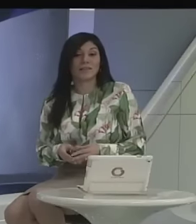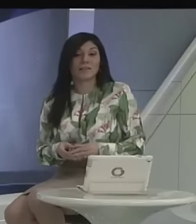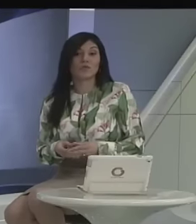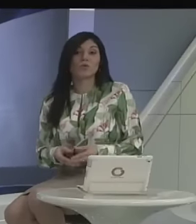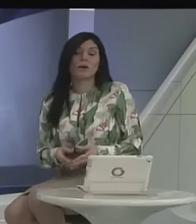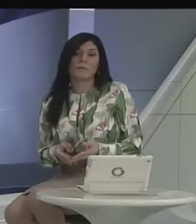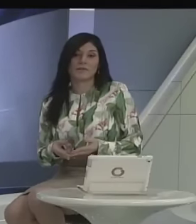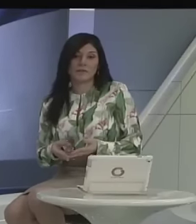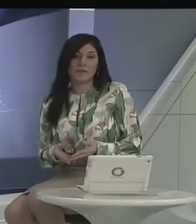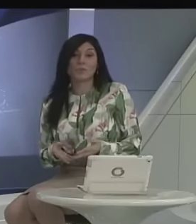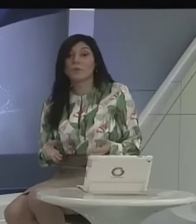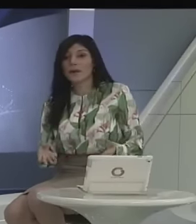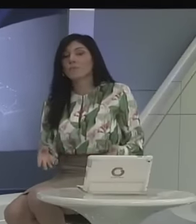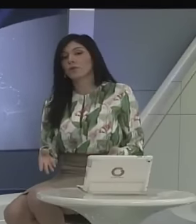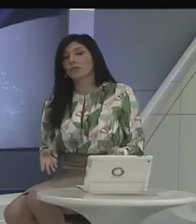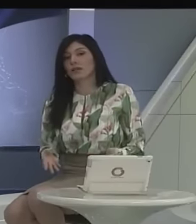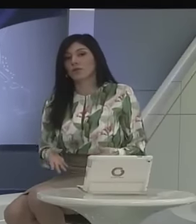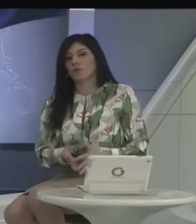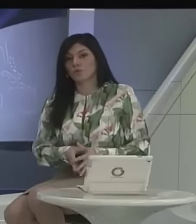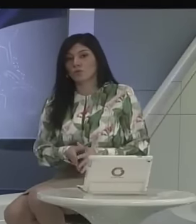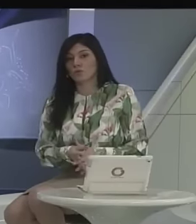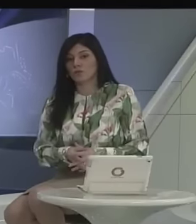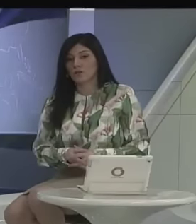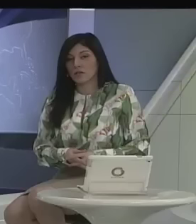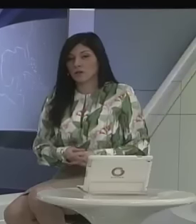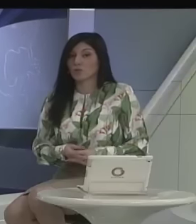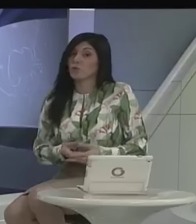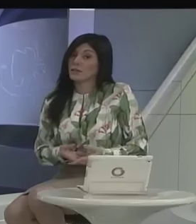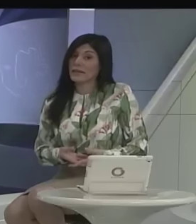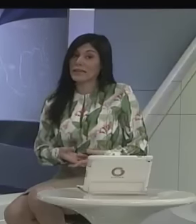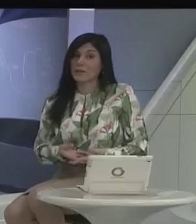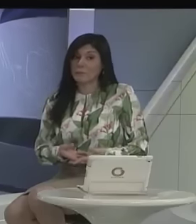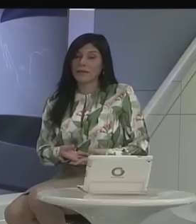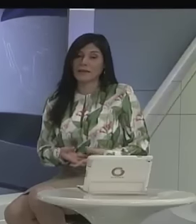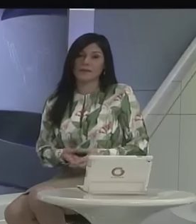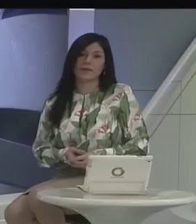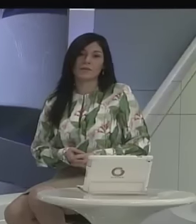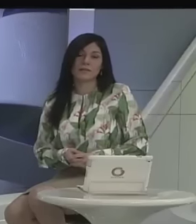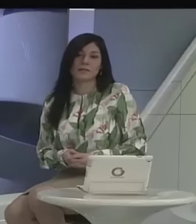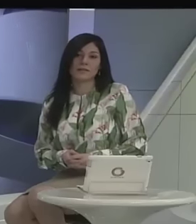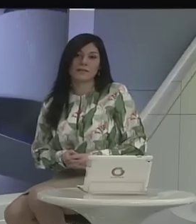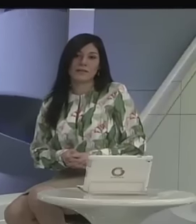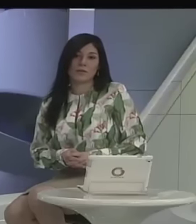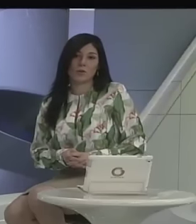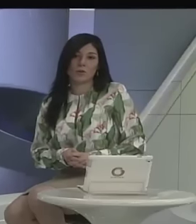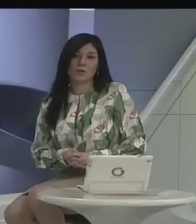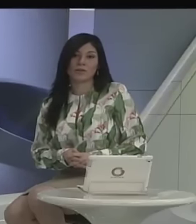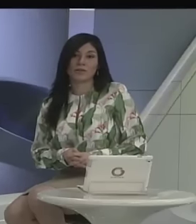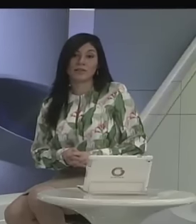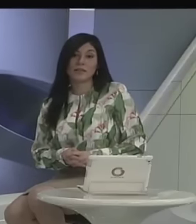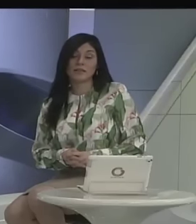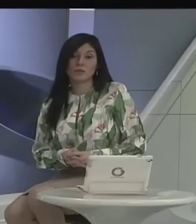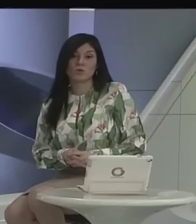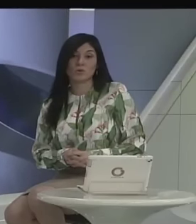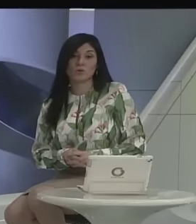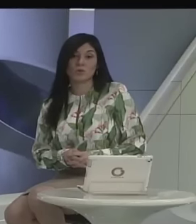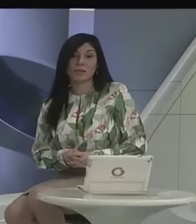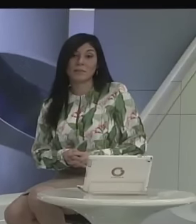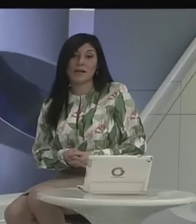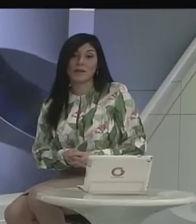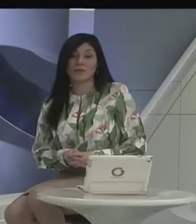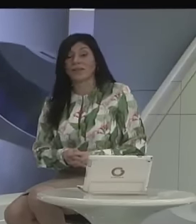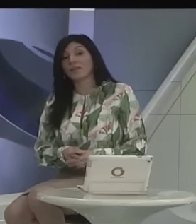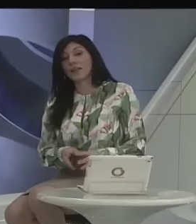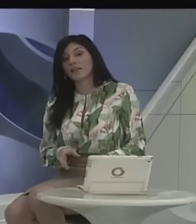a la mitad de su capacidad, pues para importar los insumos, los industriales dependen de las divisas que el gobierno les asigna a través de un